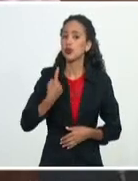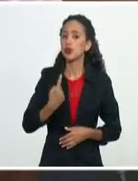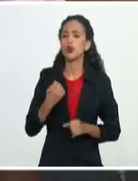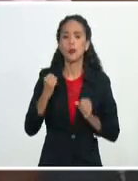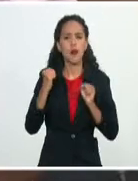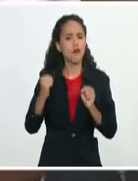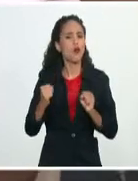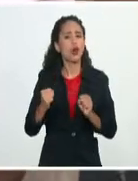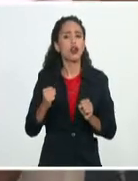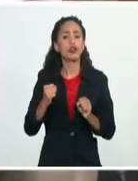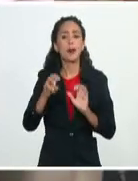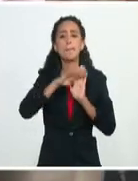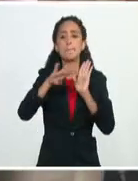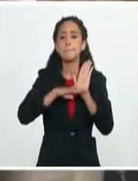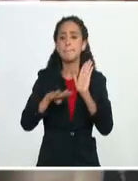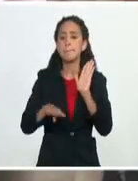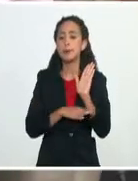de atención